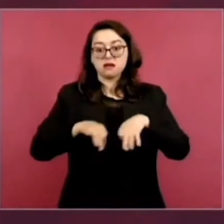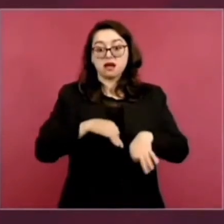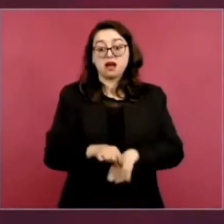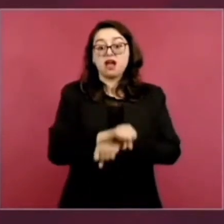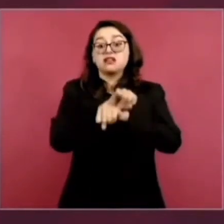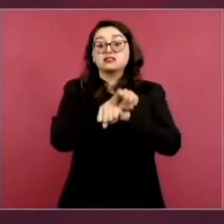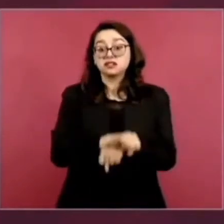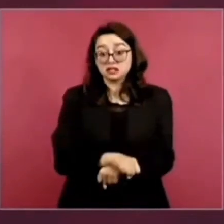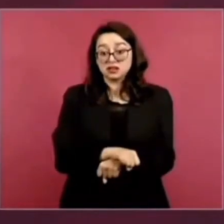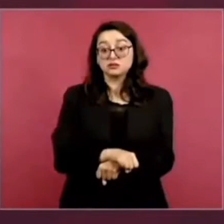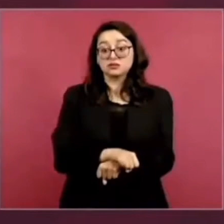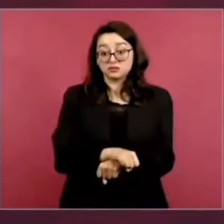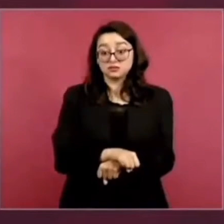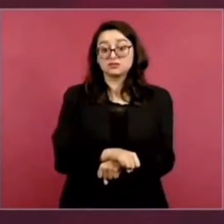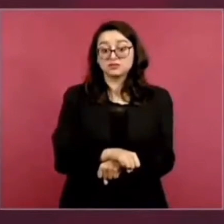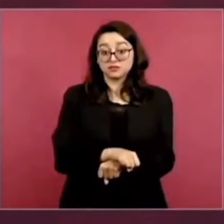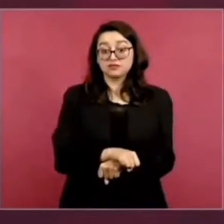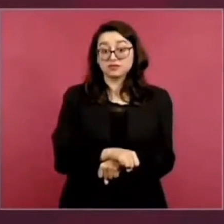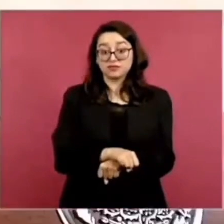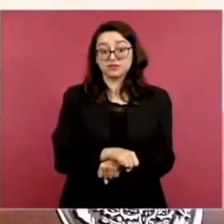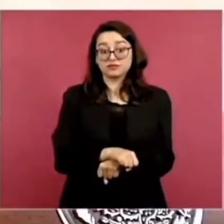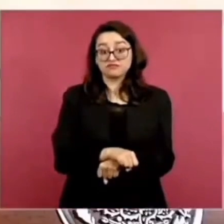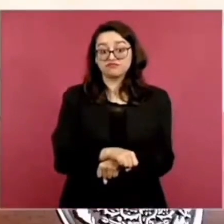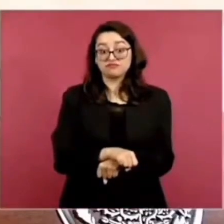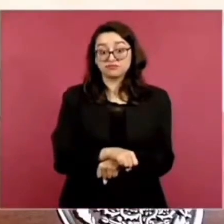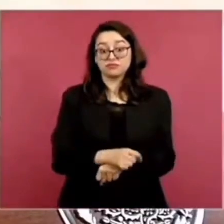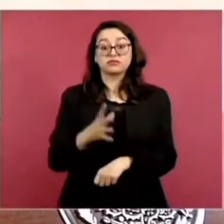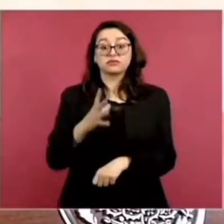y se establecen los mecanismos de enganche